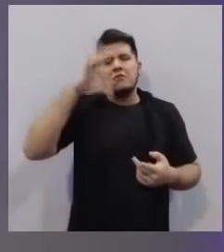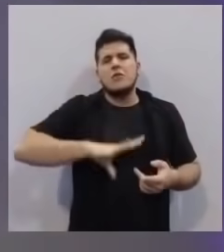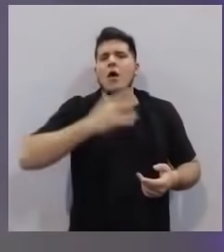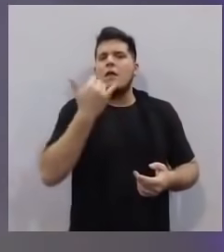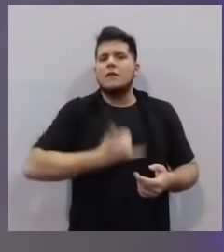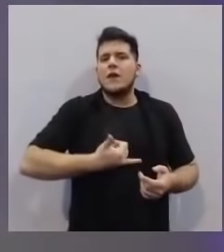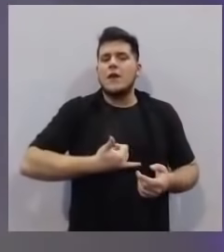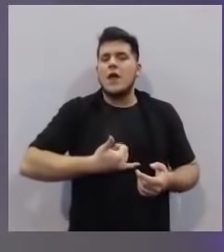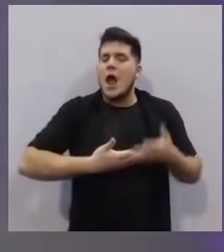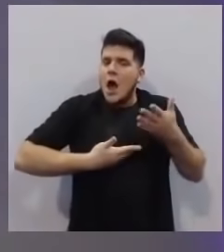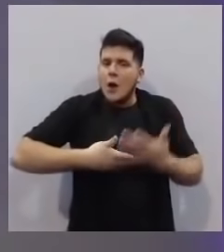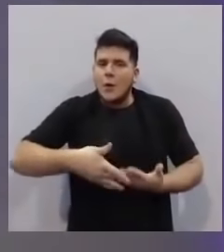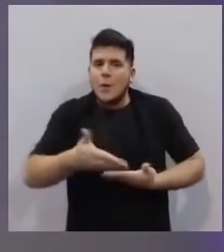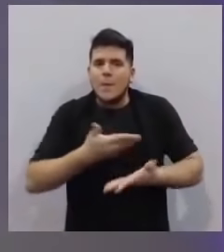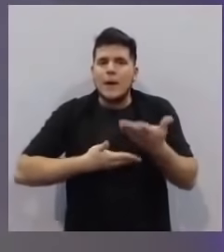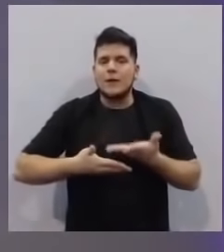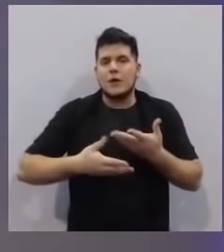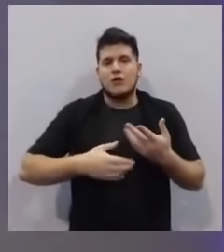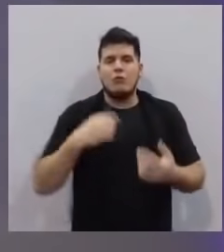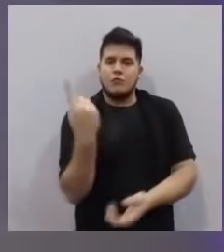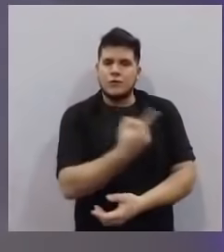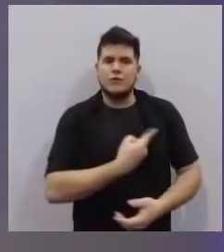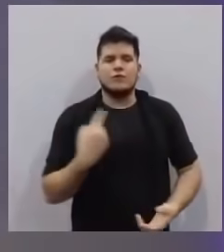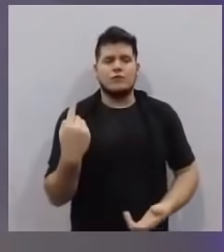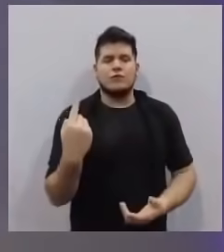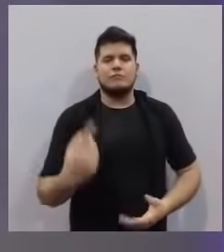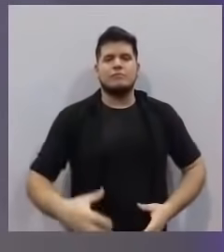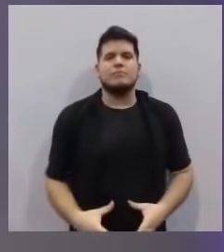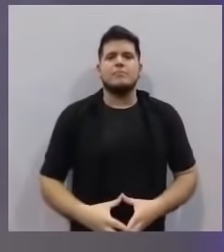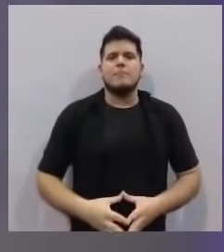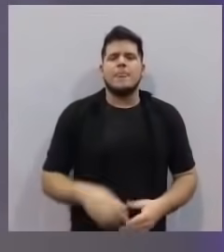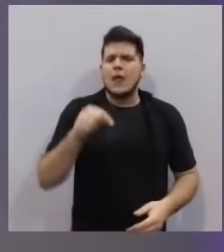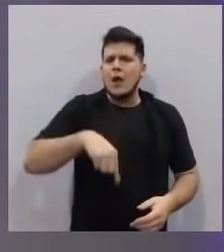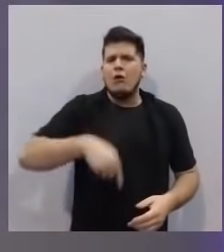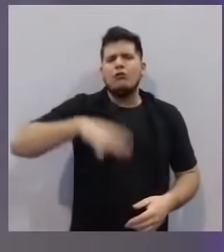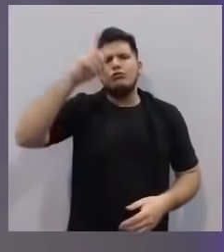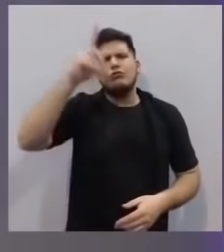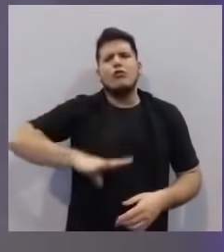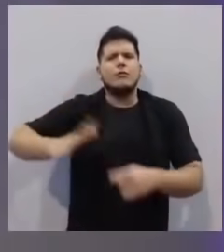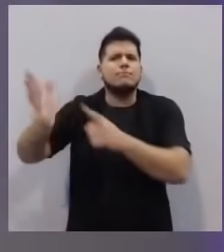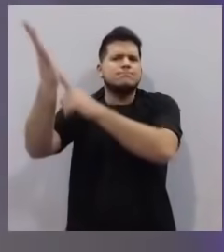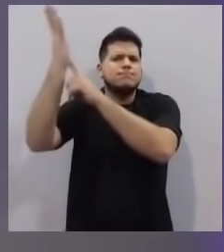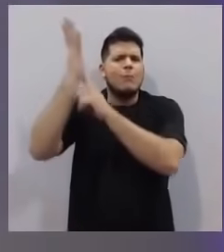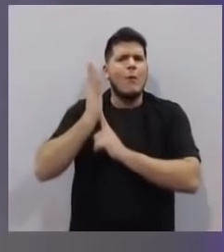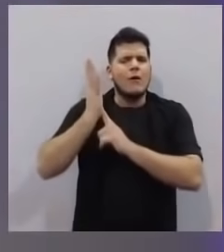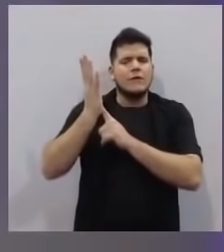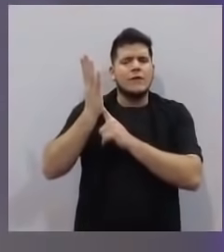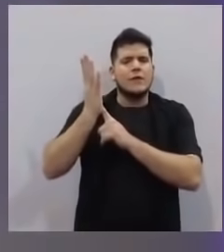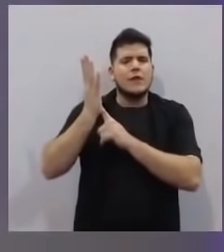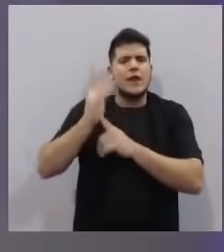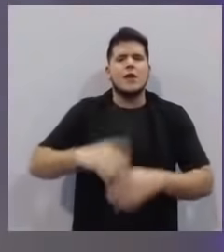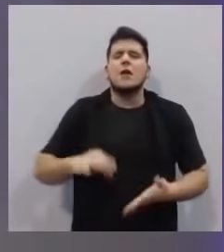que dios nos revele en este día a través de su espíritu santo y que podamos entender que las bendiciones de dios nos